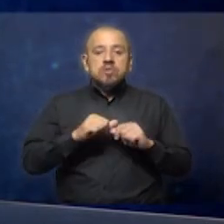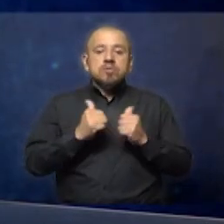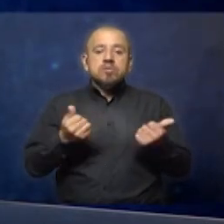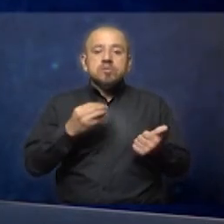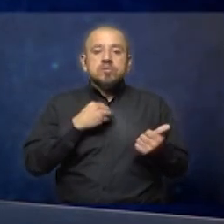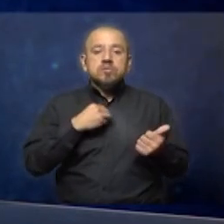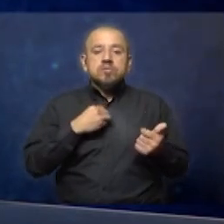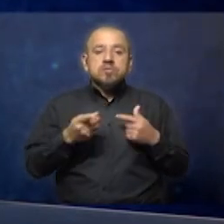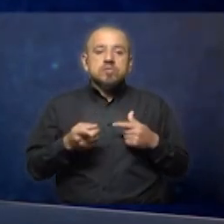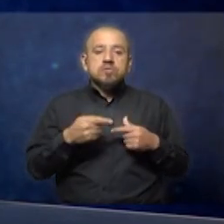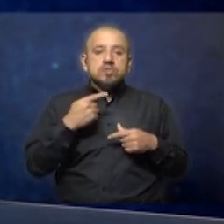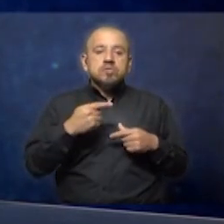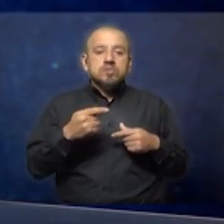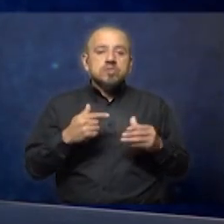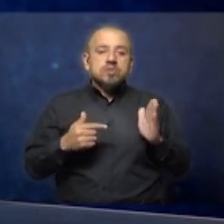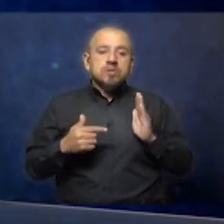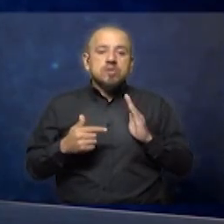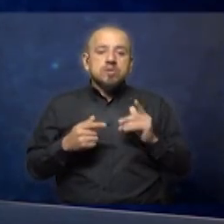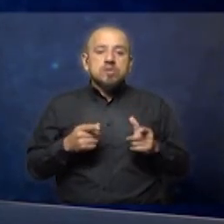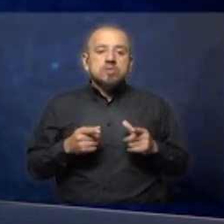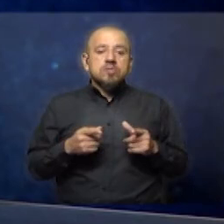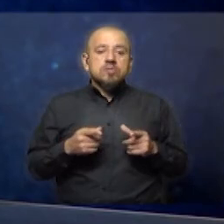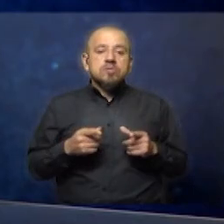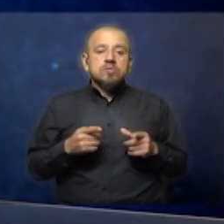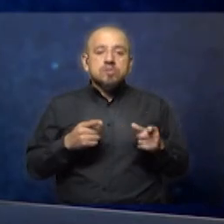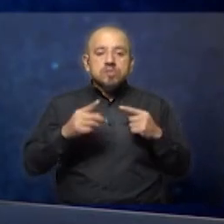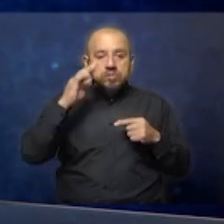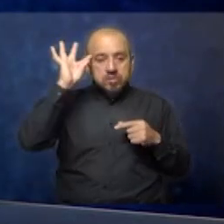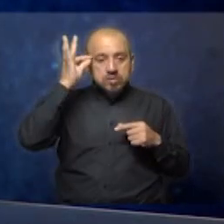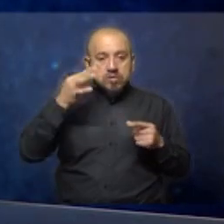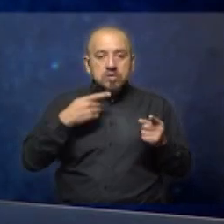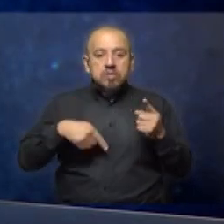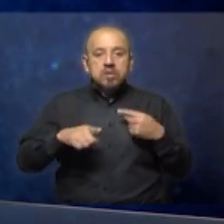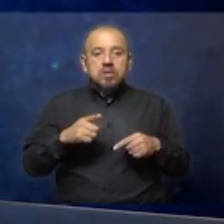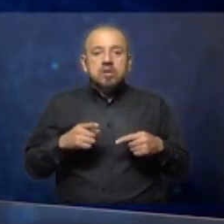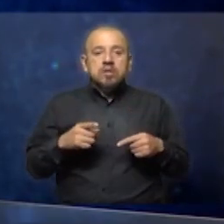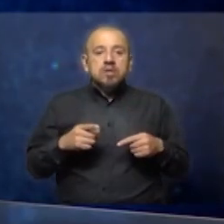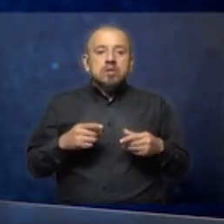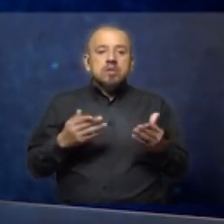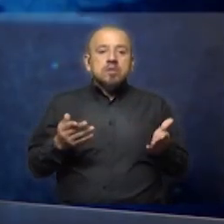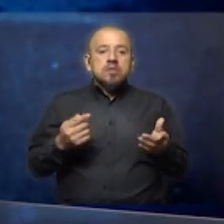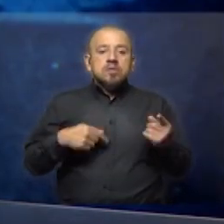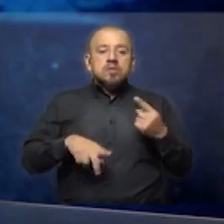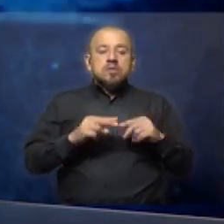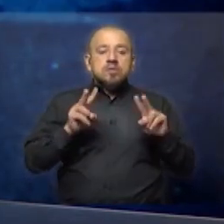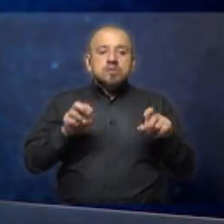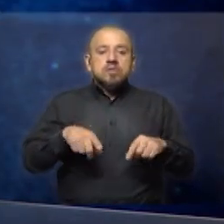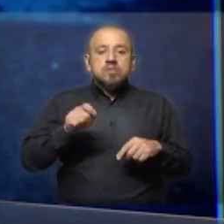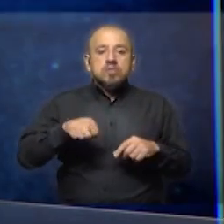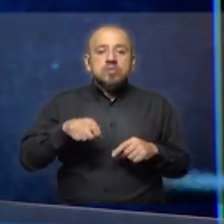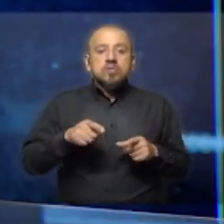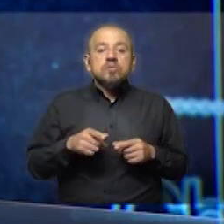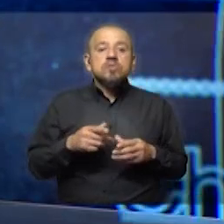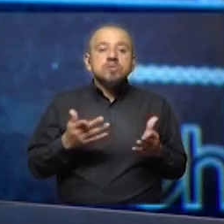su voluntad que la negara a la mujer creo que tiene una capacidad también de bajar estos temas jurídicos